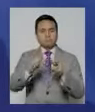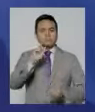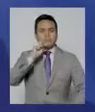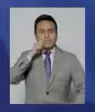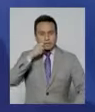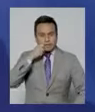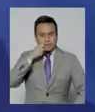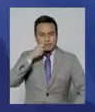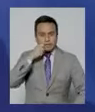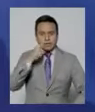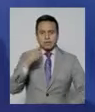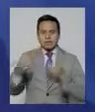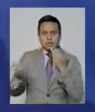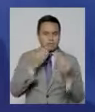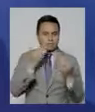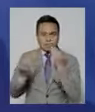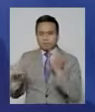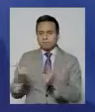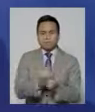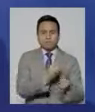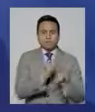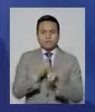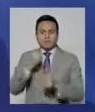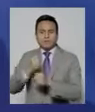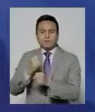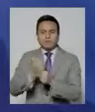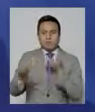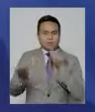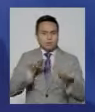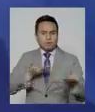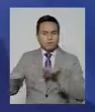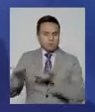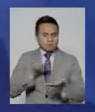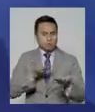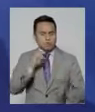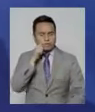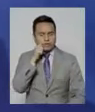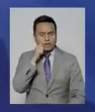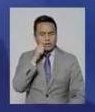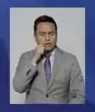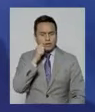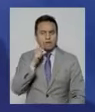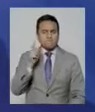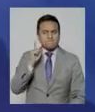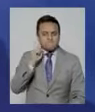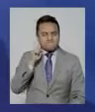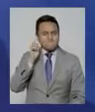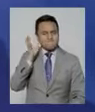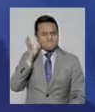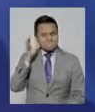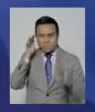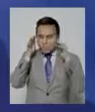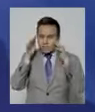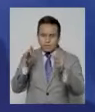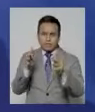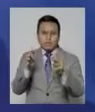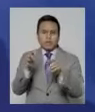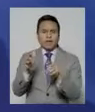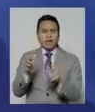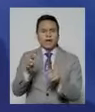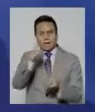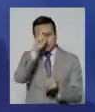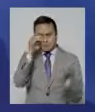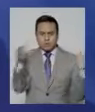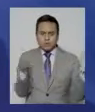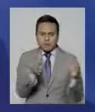significa mucho diálogo, mucho trabajo en conjunto, mucho oír y escuchar a la atención